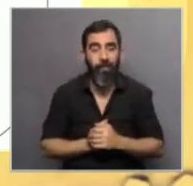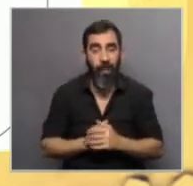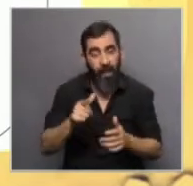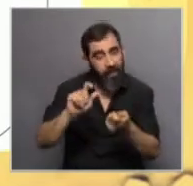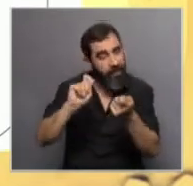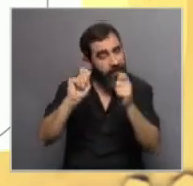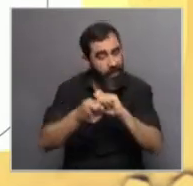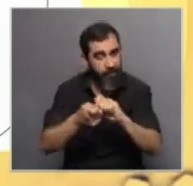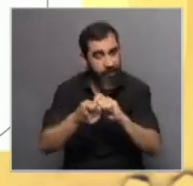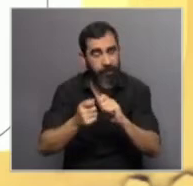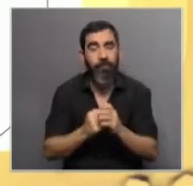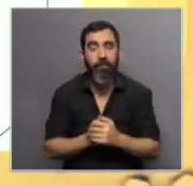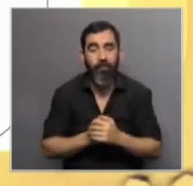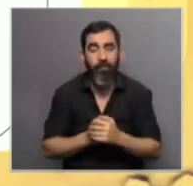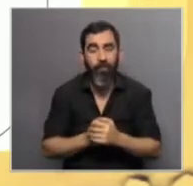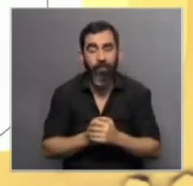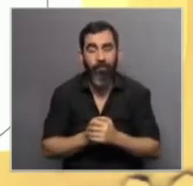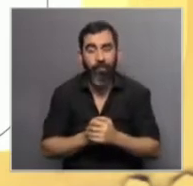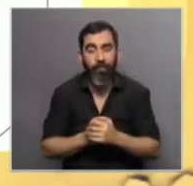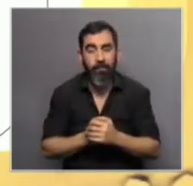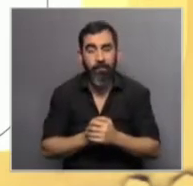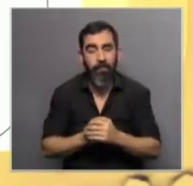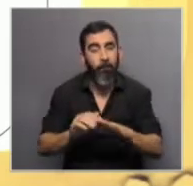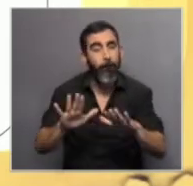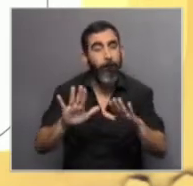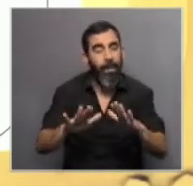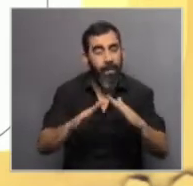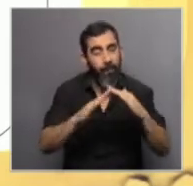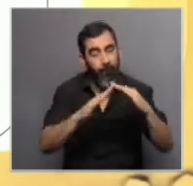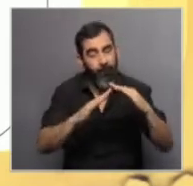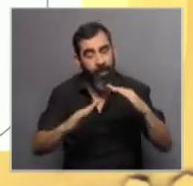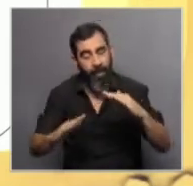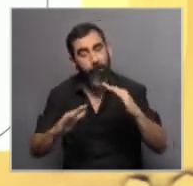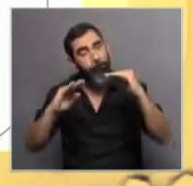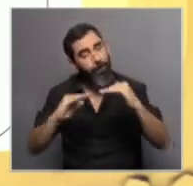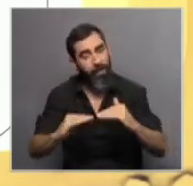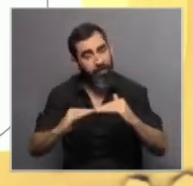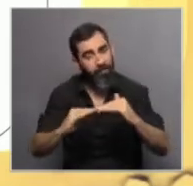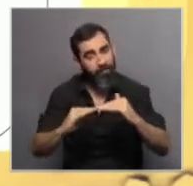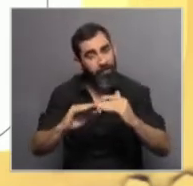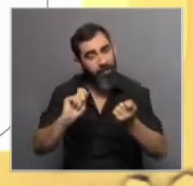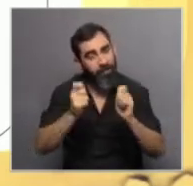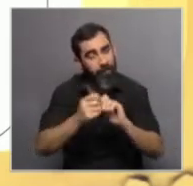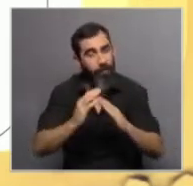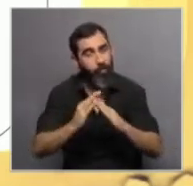quiebre, un descenso, una detención, un freno en el descenso en el